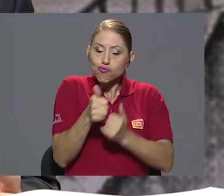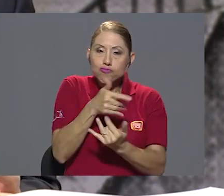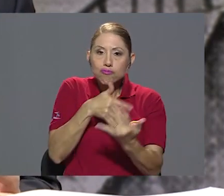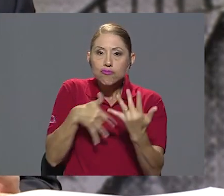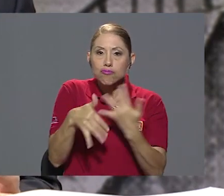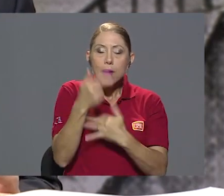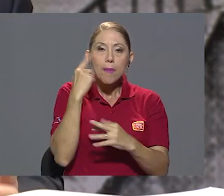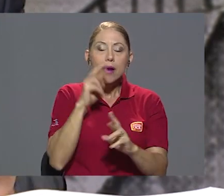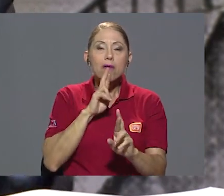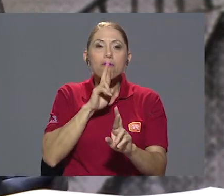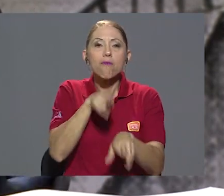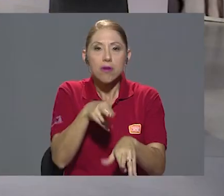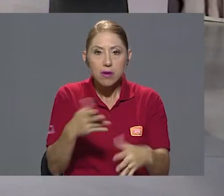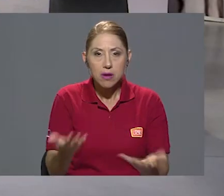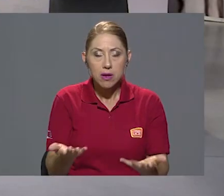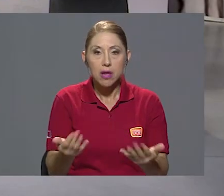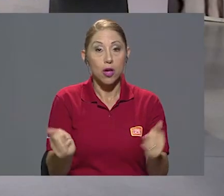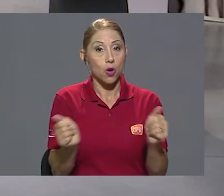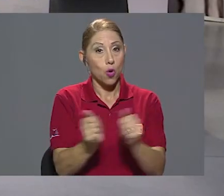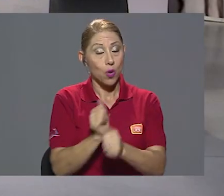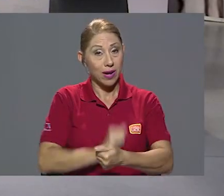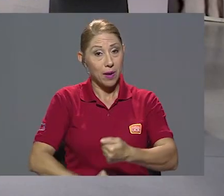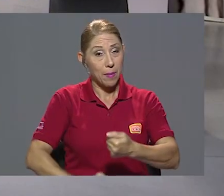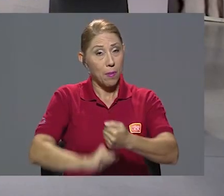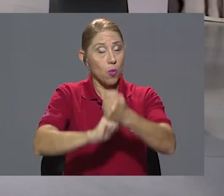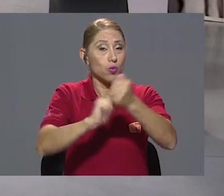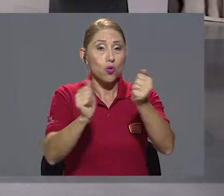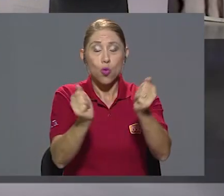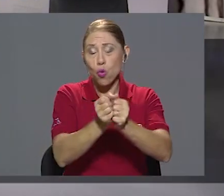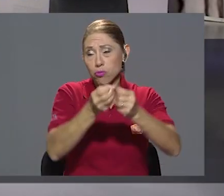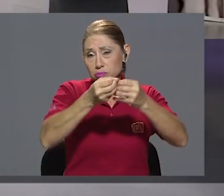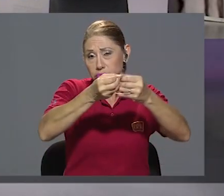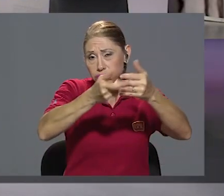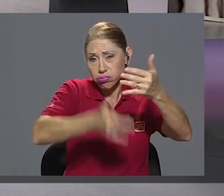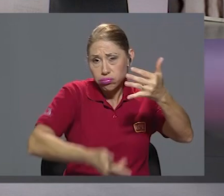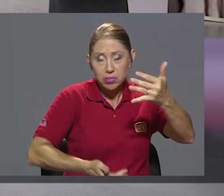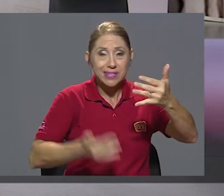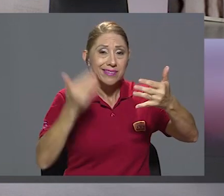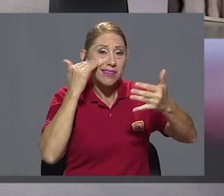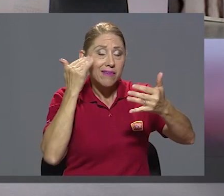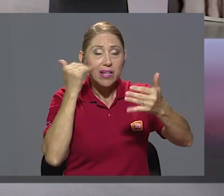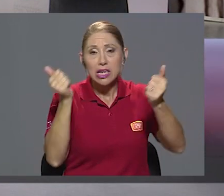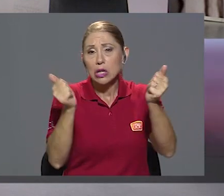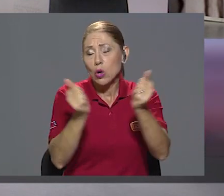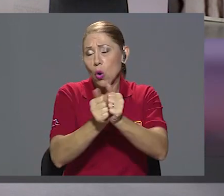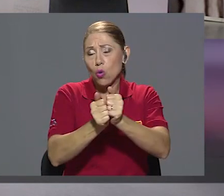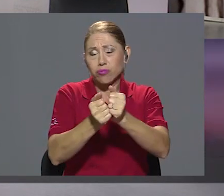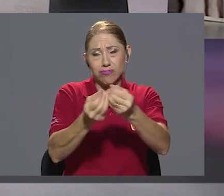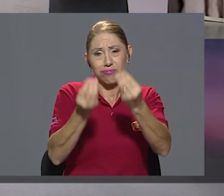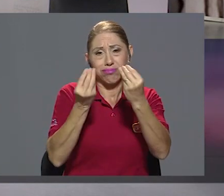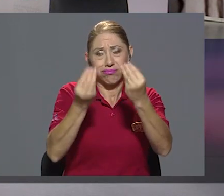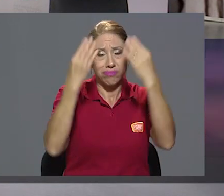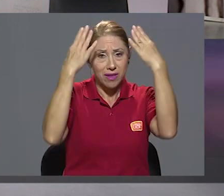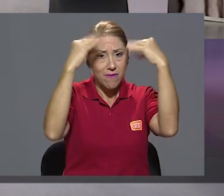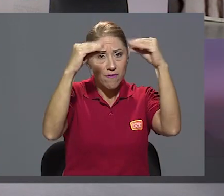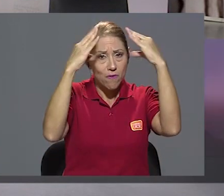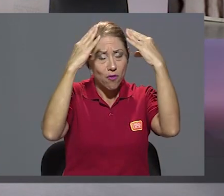están enfrentando. Y con el apoyo, el bagaje del saber y la